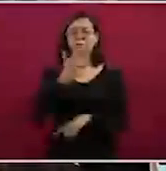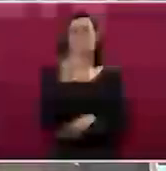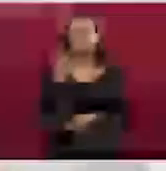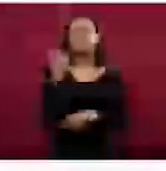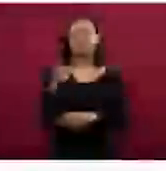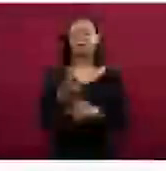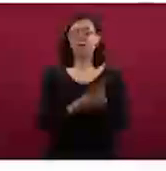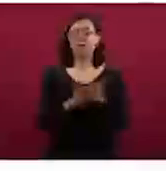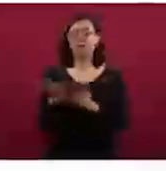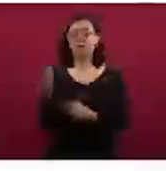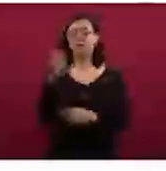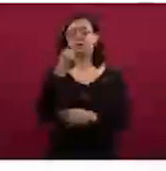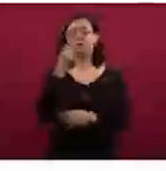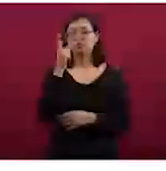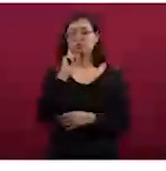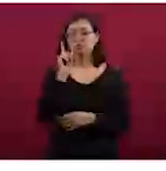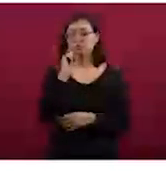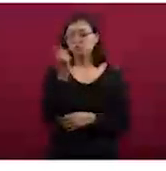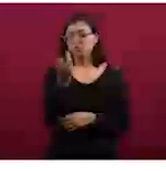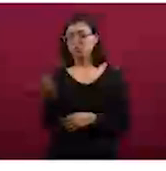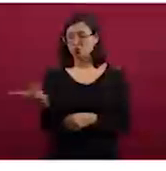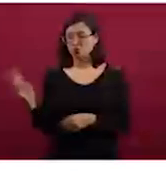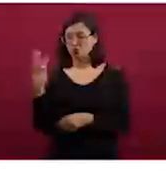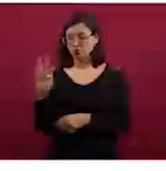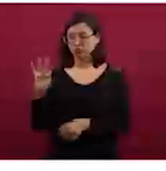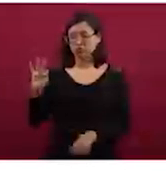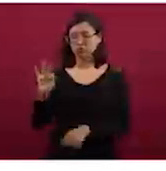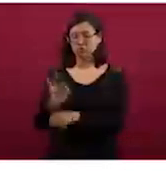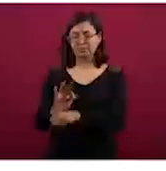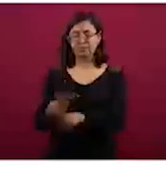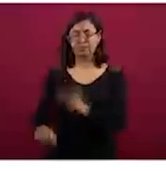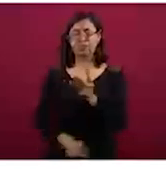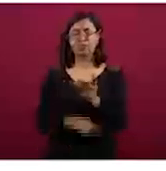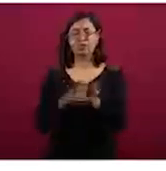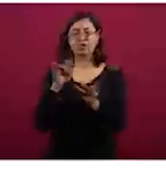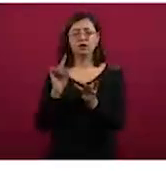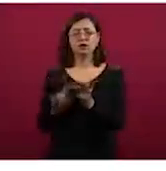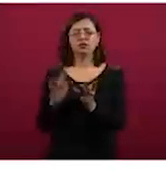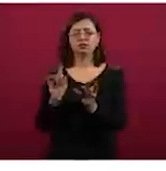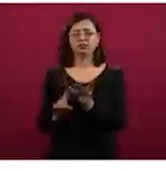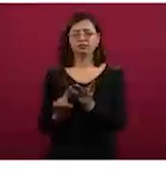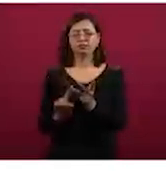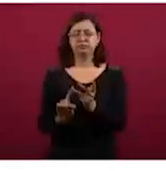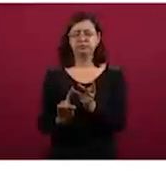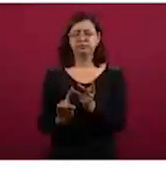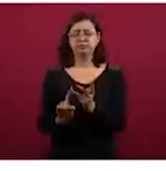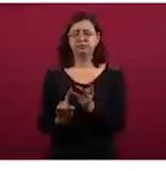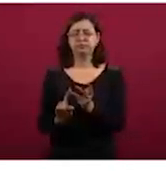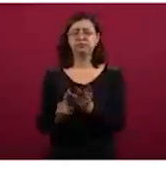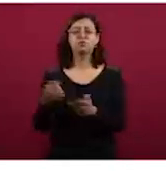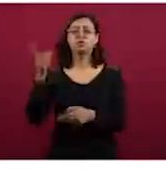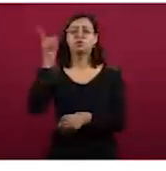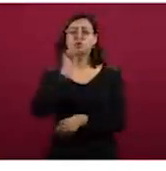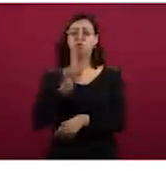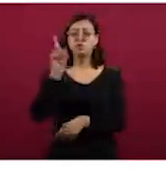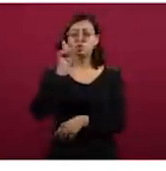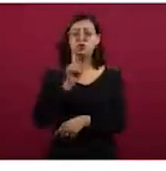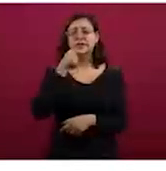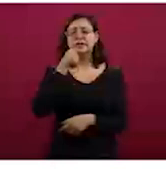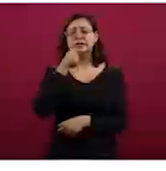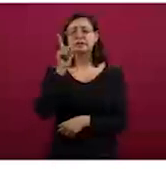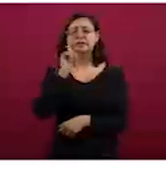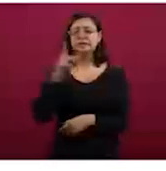más derechos para las mujeres. Tercero, para garantizar mayor bienestar en la vida de las mujeres y